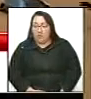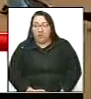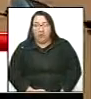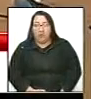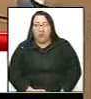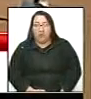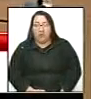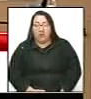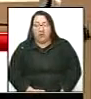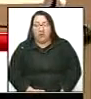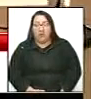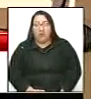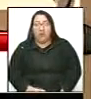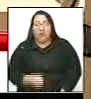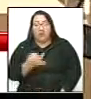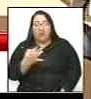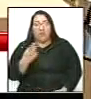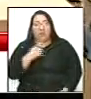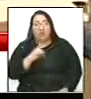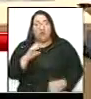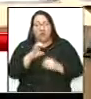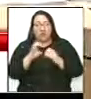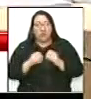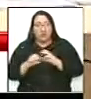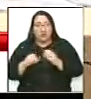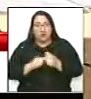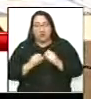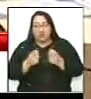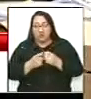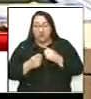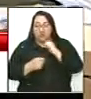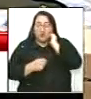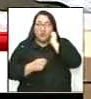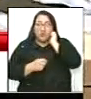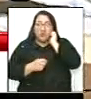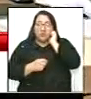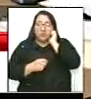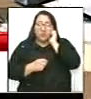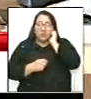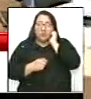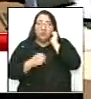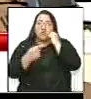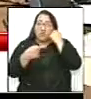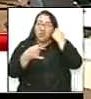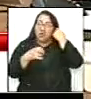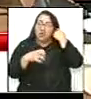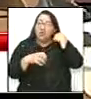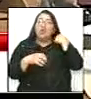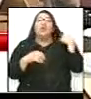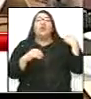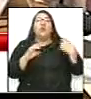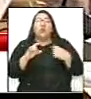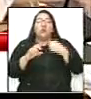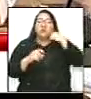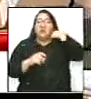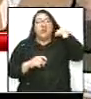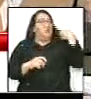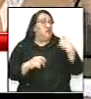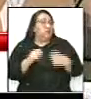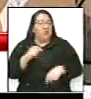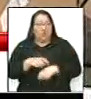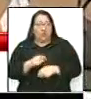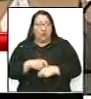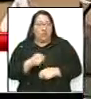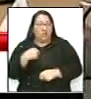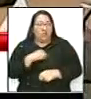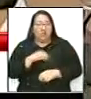son varias denuncias constitucionales que ha formulado el congresista Gino Costa, y en este momento